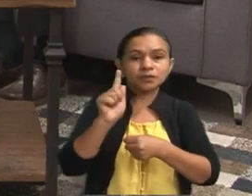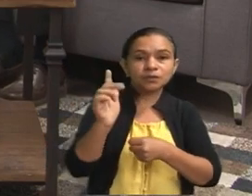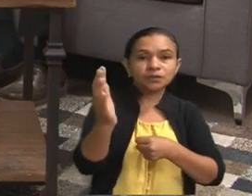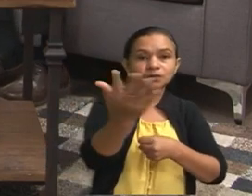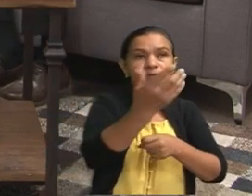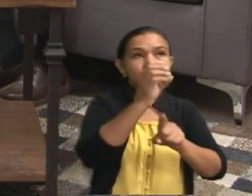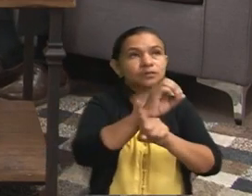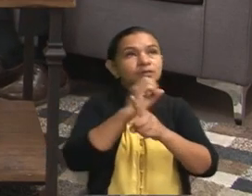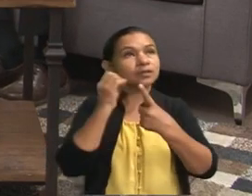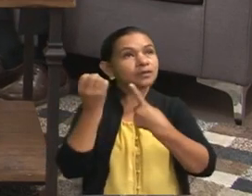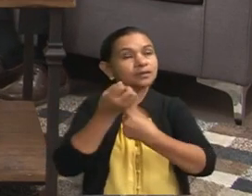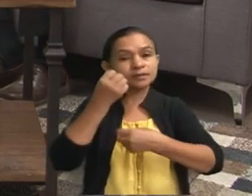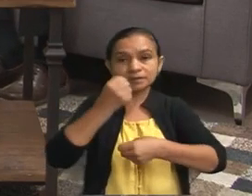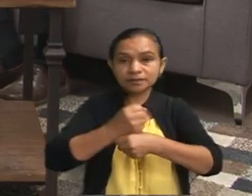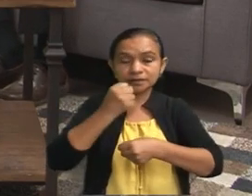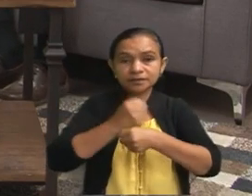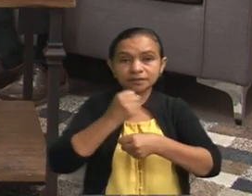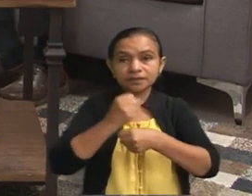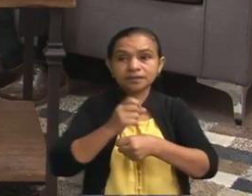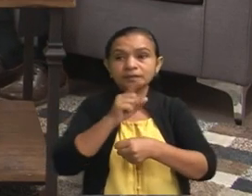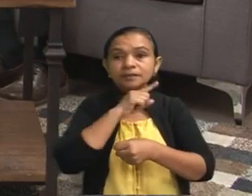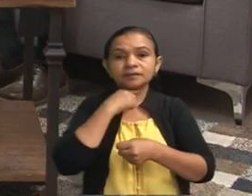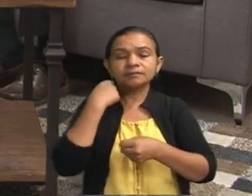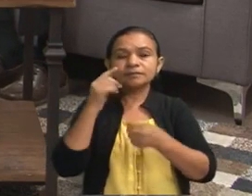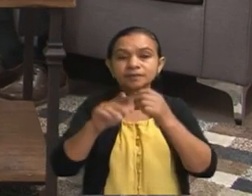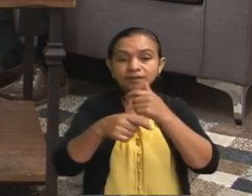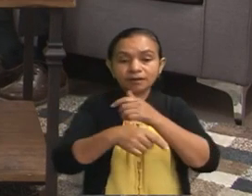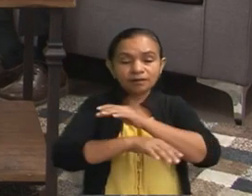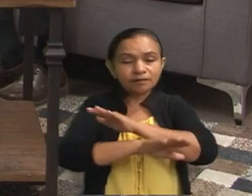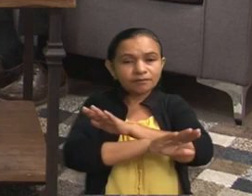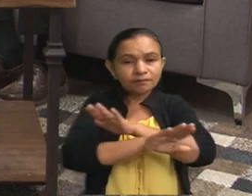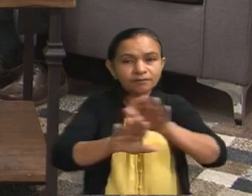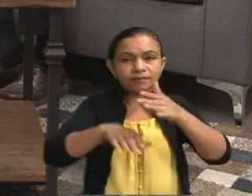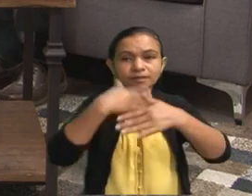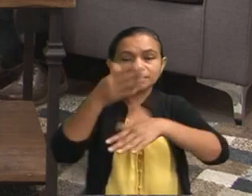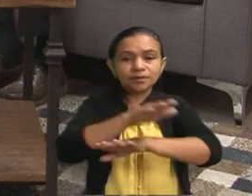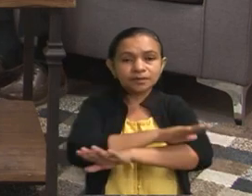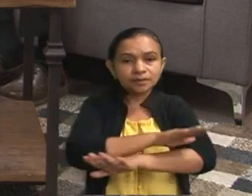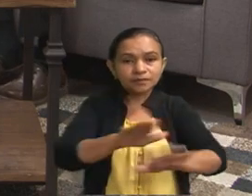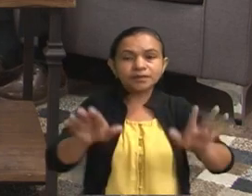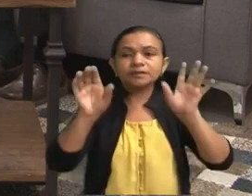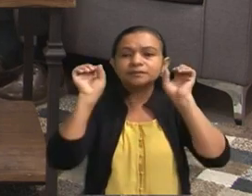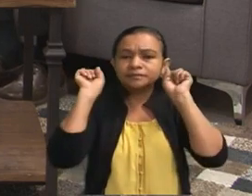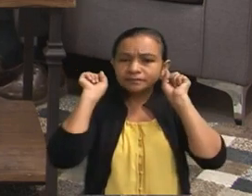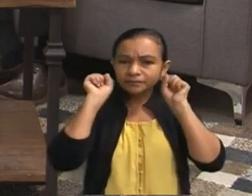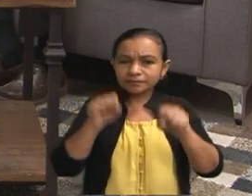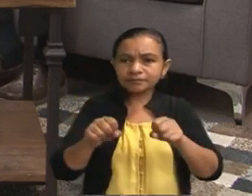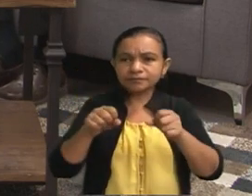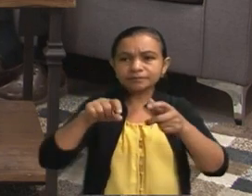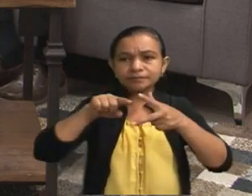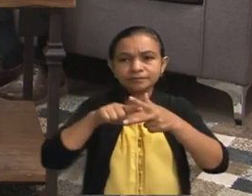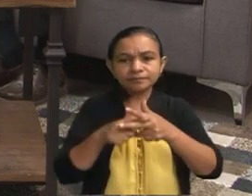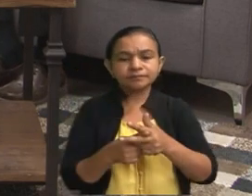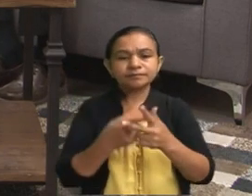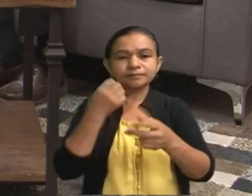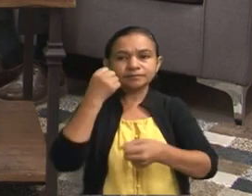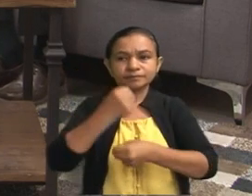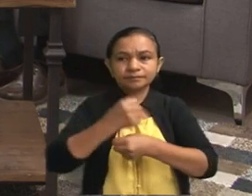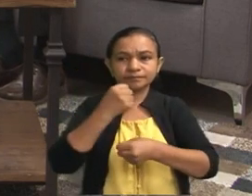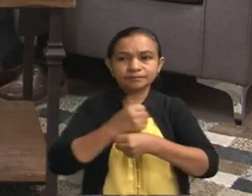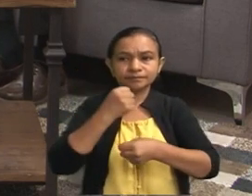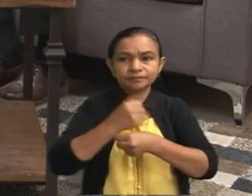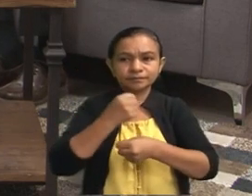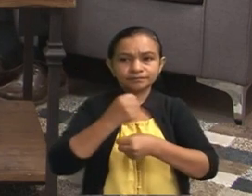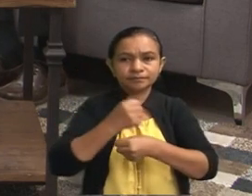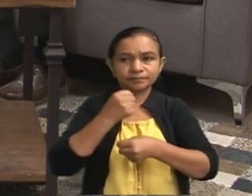organizaciones y realmente al final lo logramos. Y vamos a comenzar con nuestro trabajo rutinario